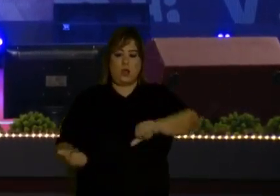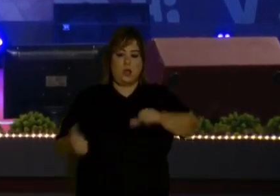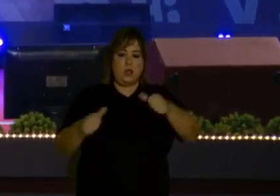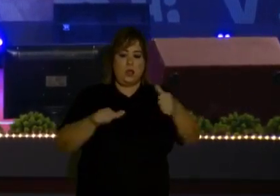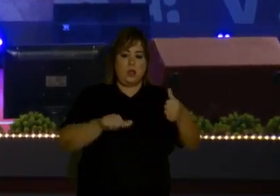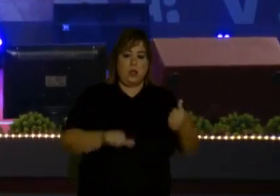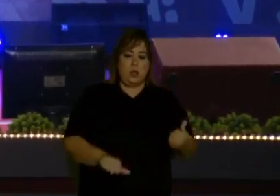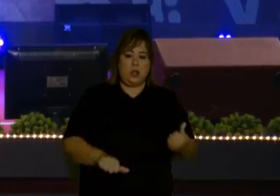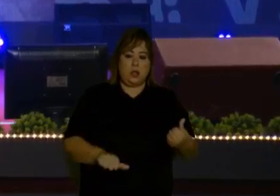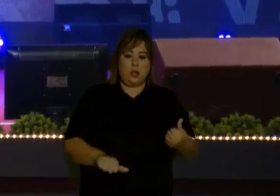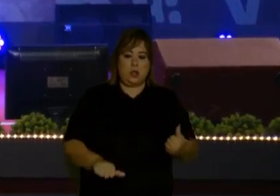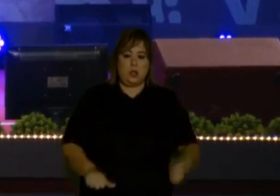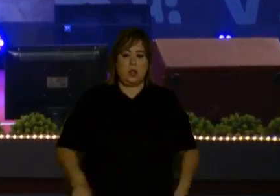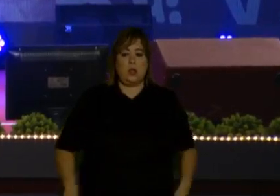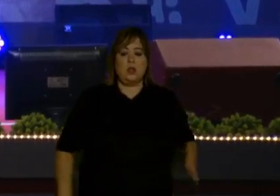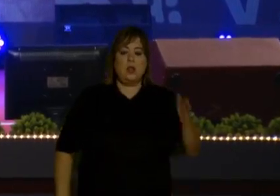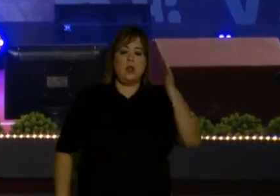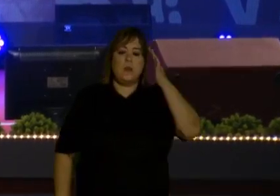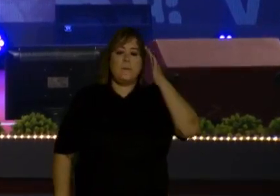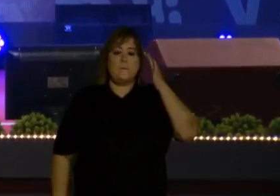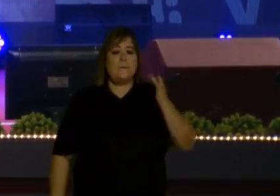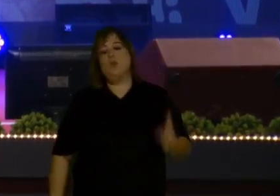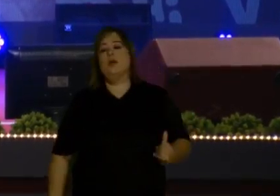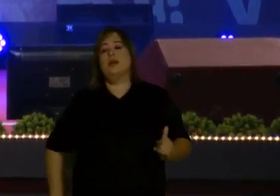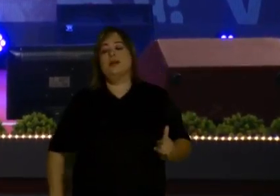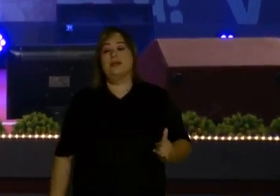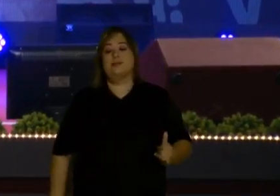por las palabras de los discípulos de Juan.